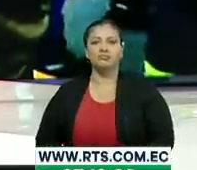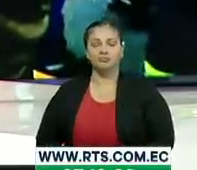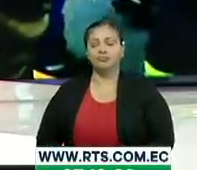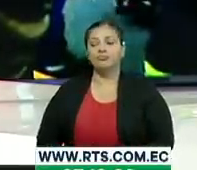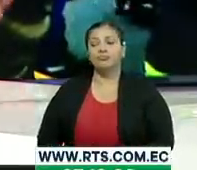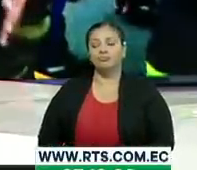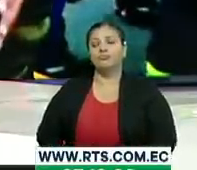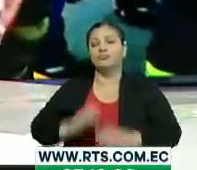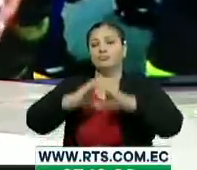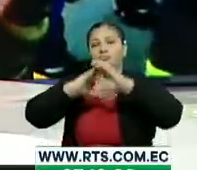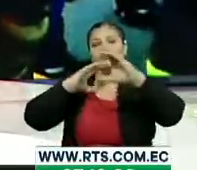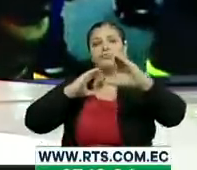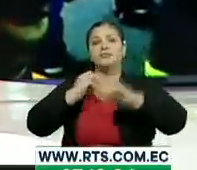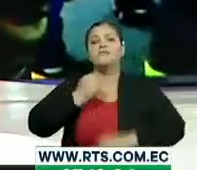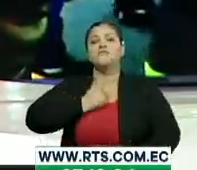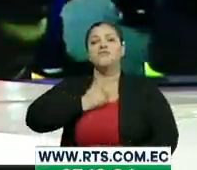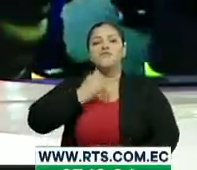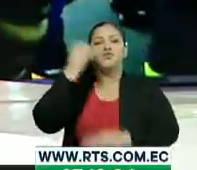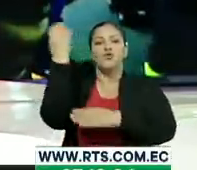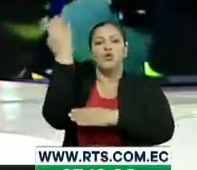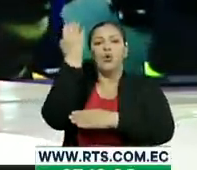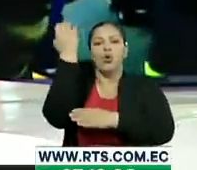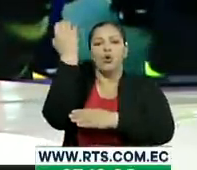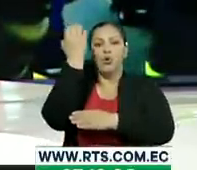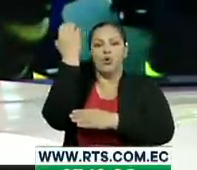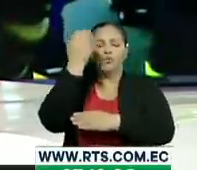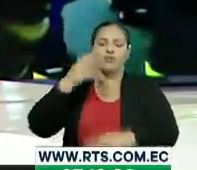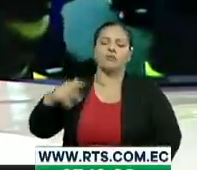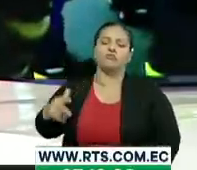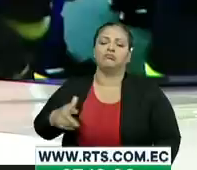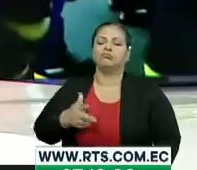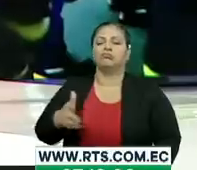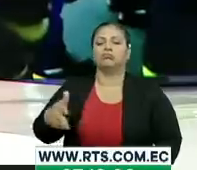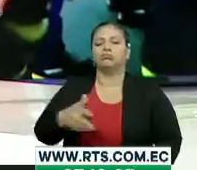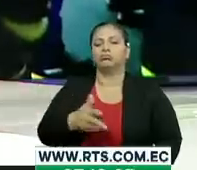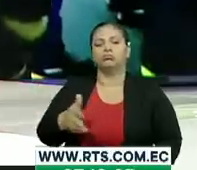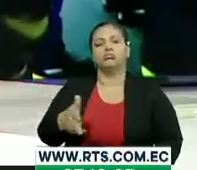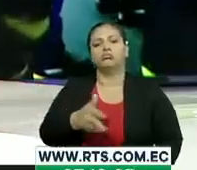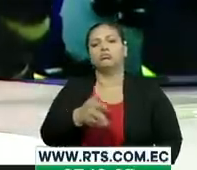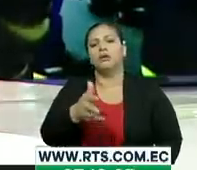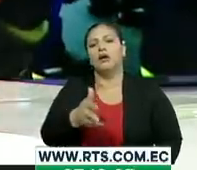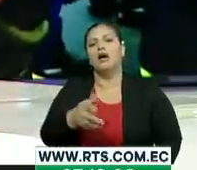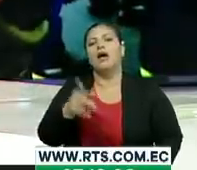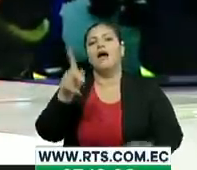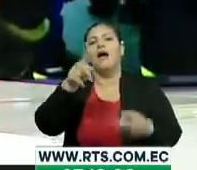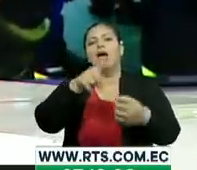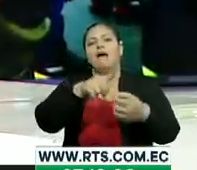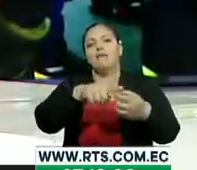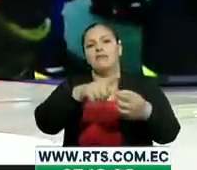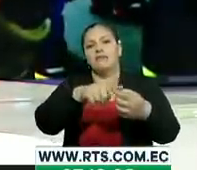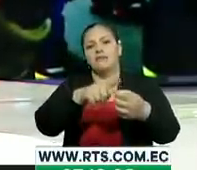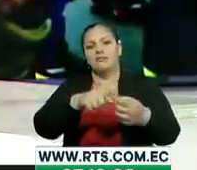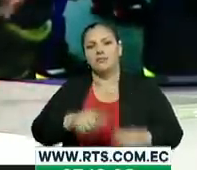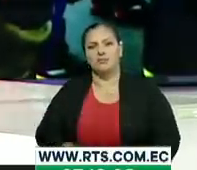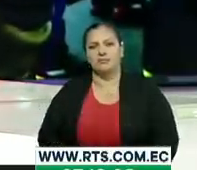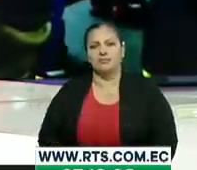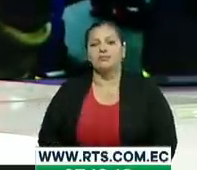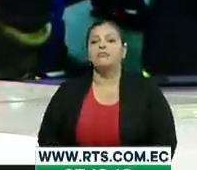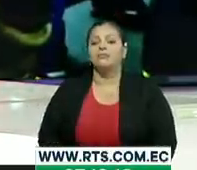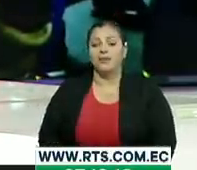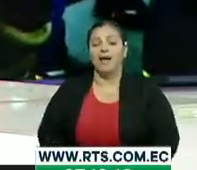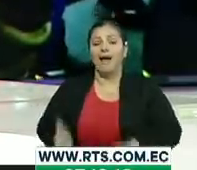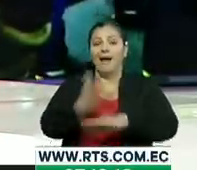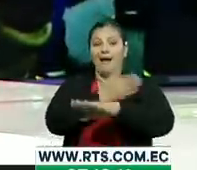turistas extranjeros y estaba por arribar hacia la capital. Tenemos entendido que venía de algún parte del oriente, de alguna parte del